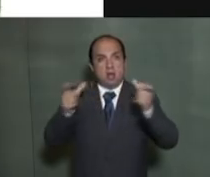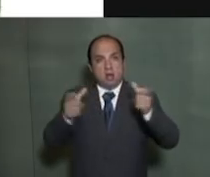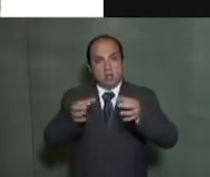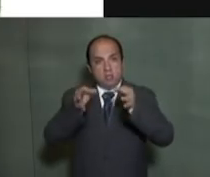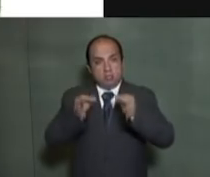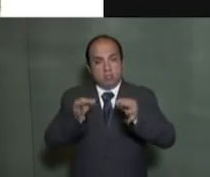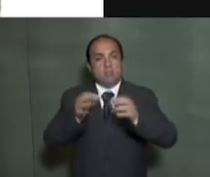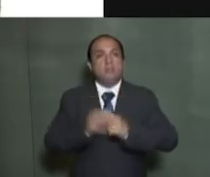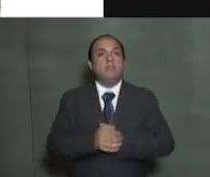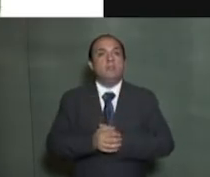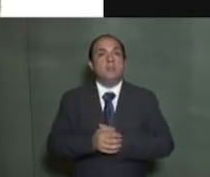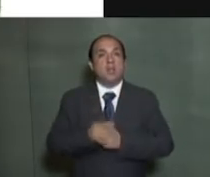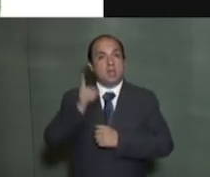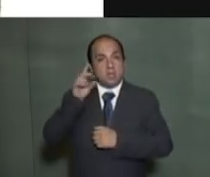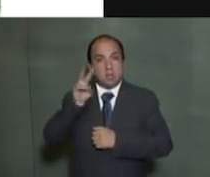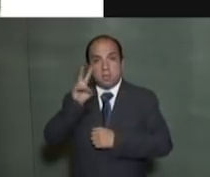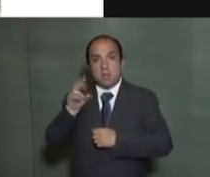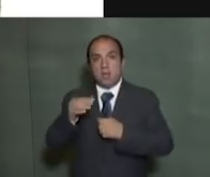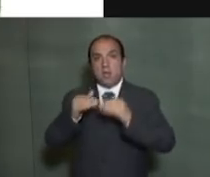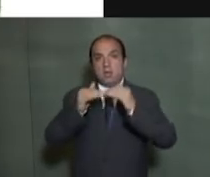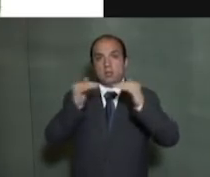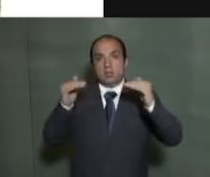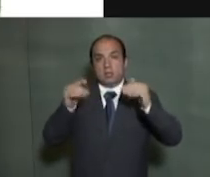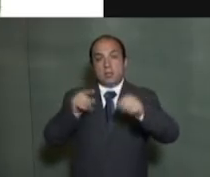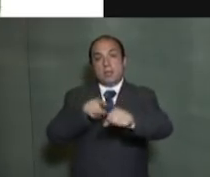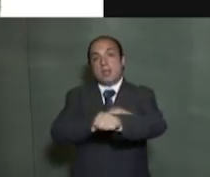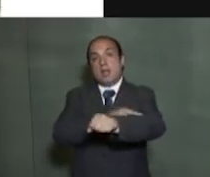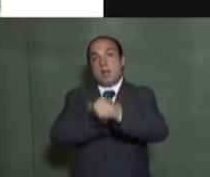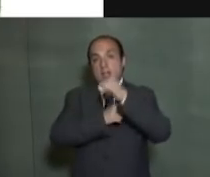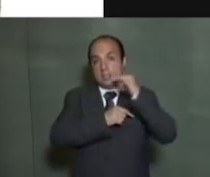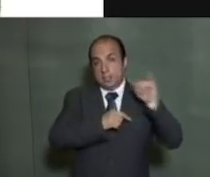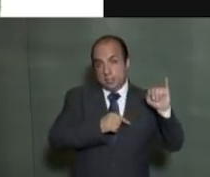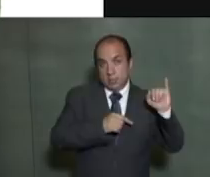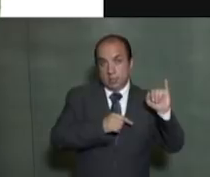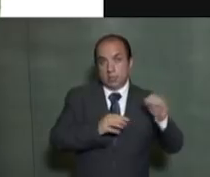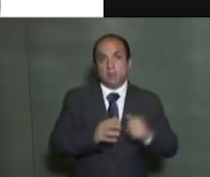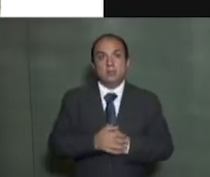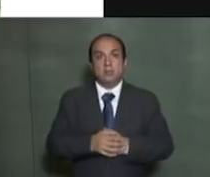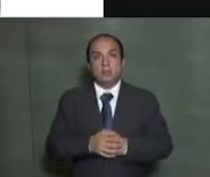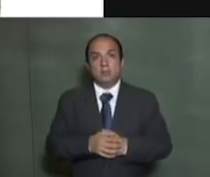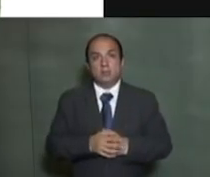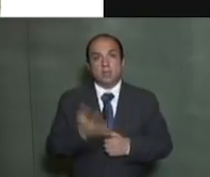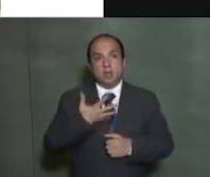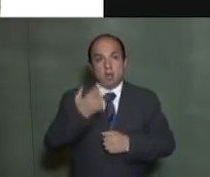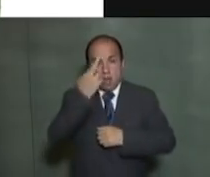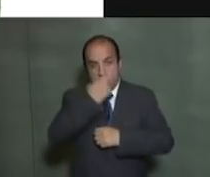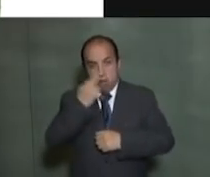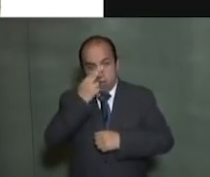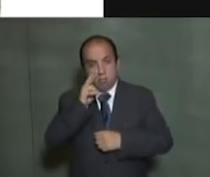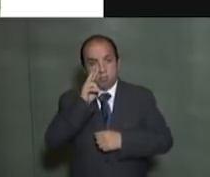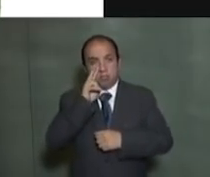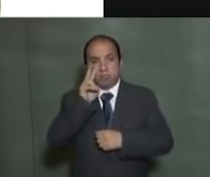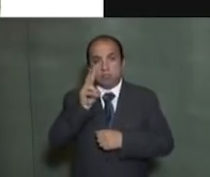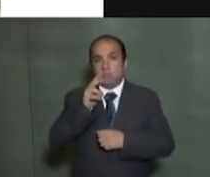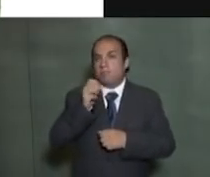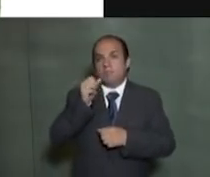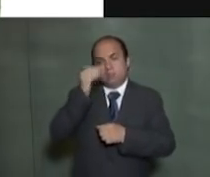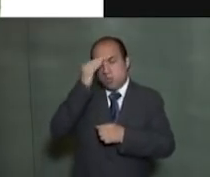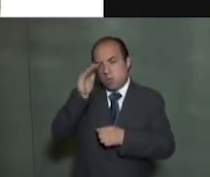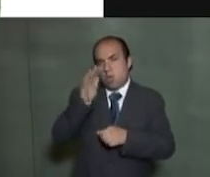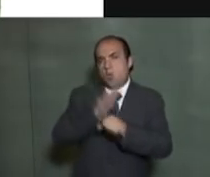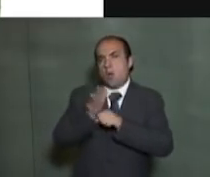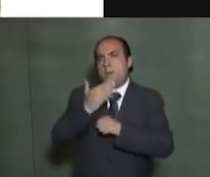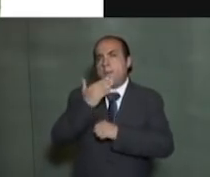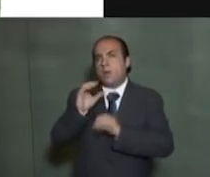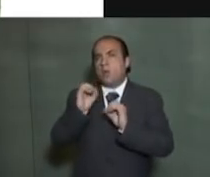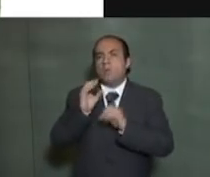aprecia que el atizador horizontal es más largo que del lado izquierdo. Por una inspección visual no se puede determinar cuál está bien o